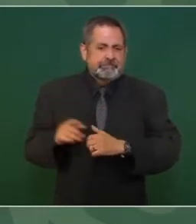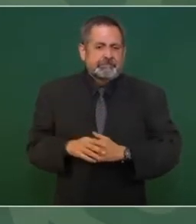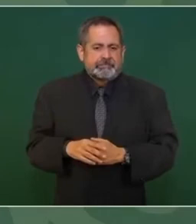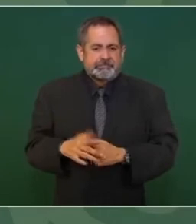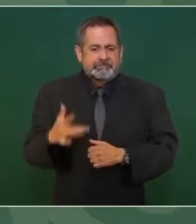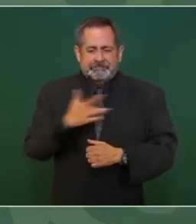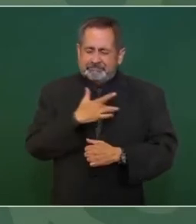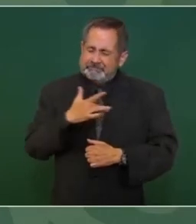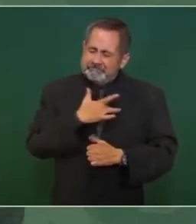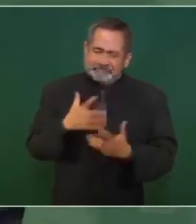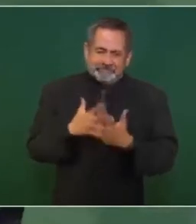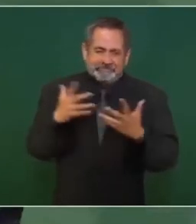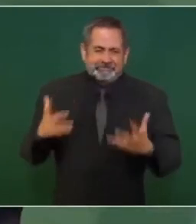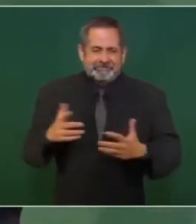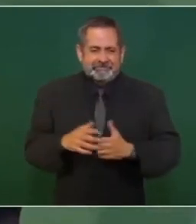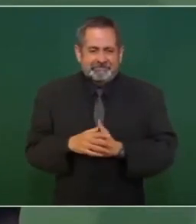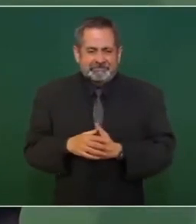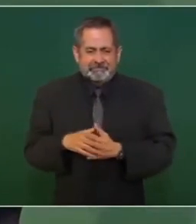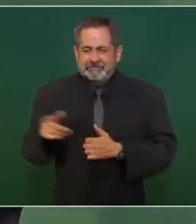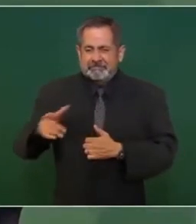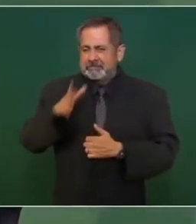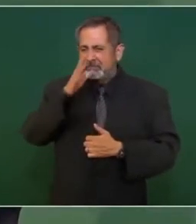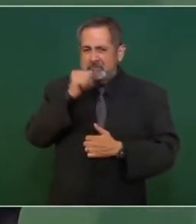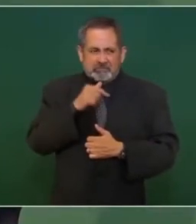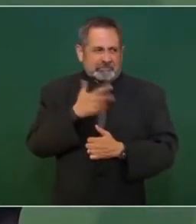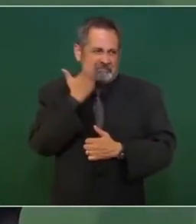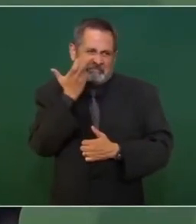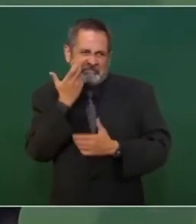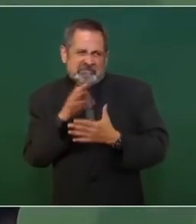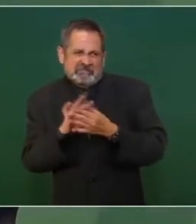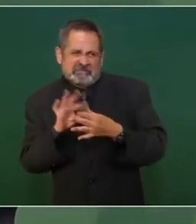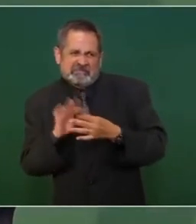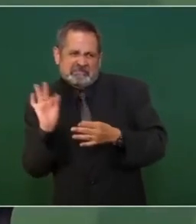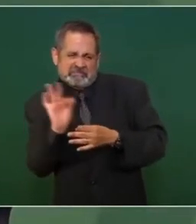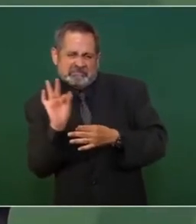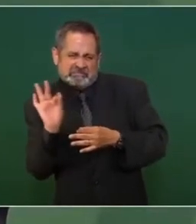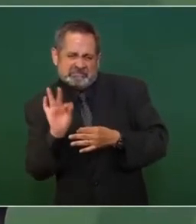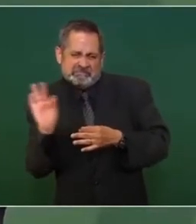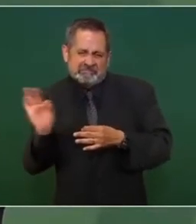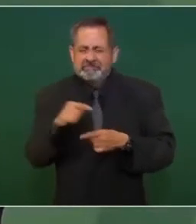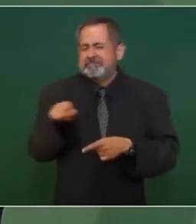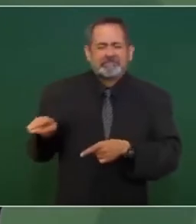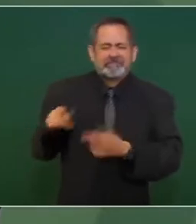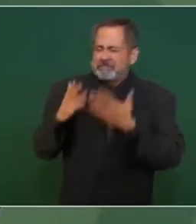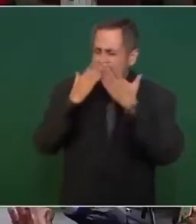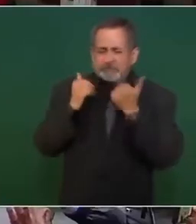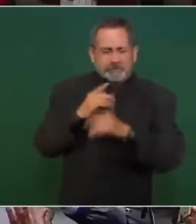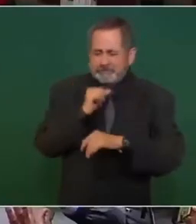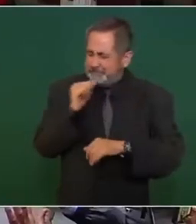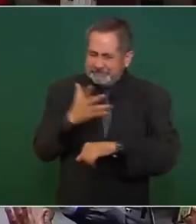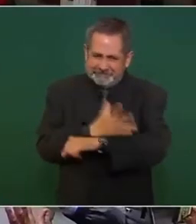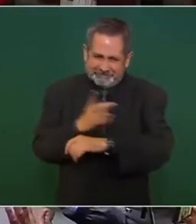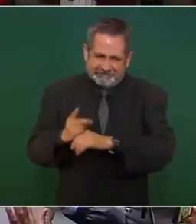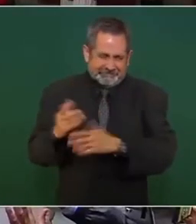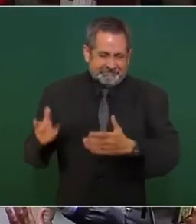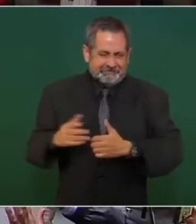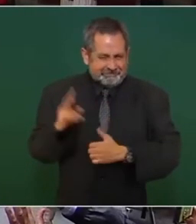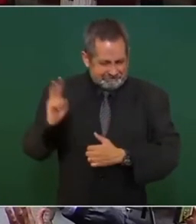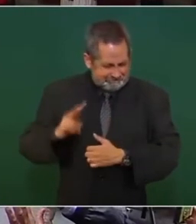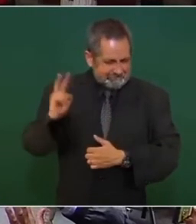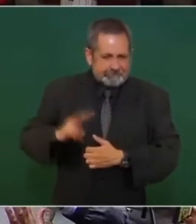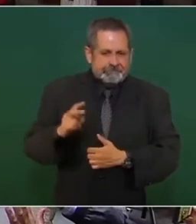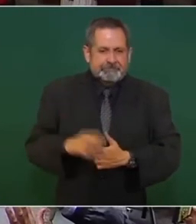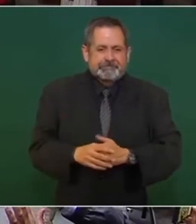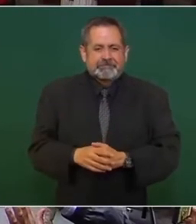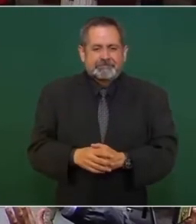de muy buen corazón, incapaz de una intriga, ¿sí? De veras.